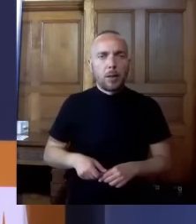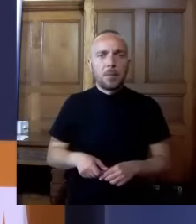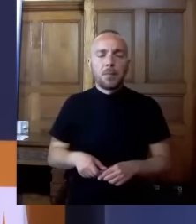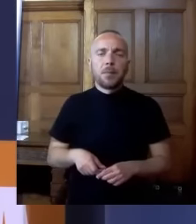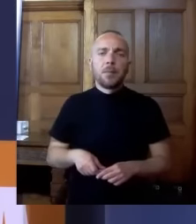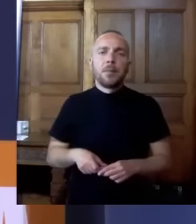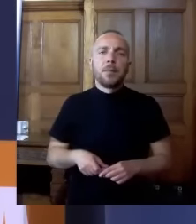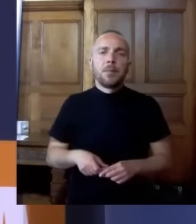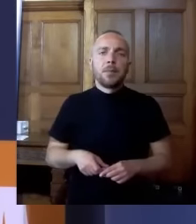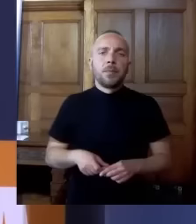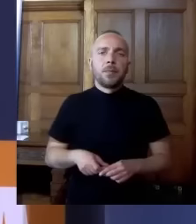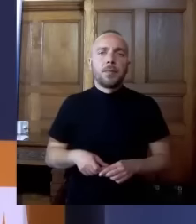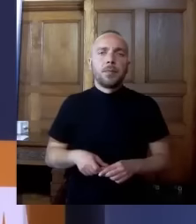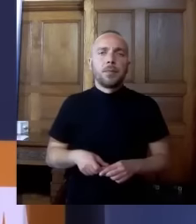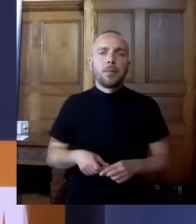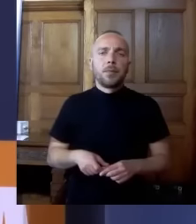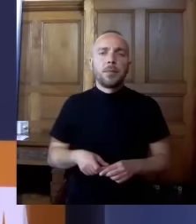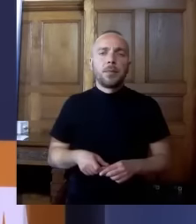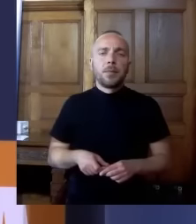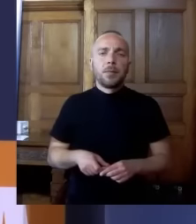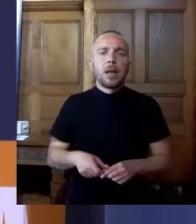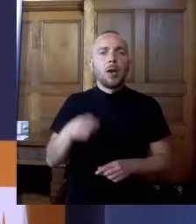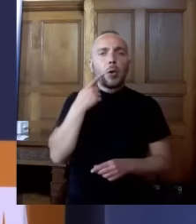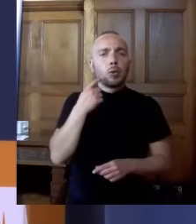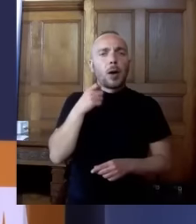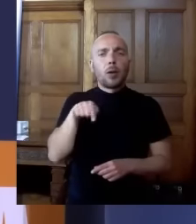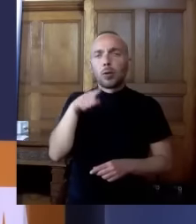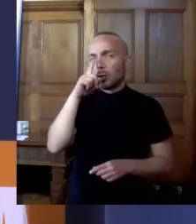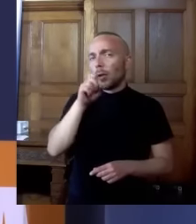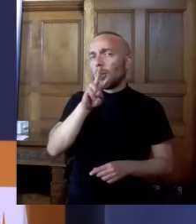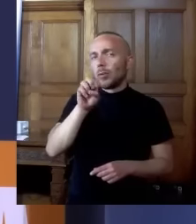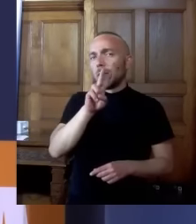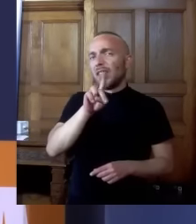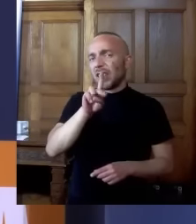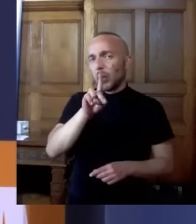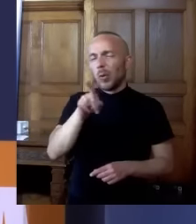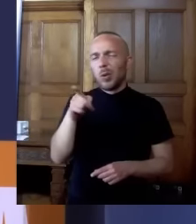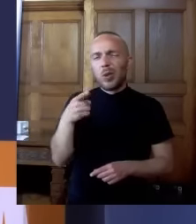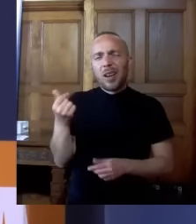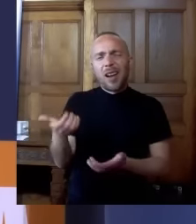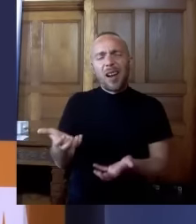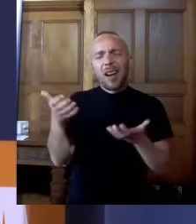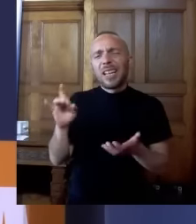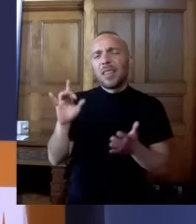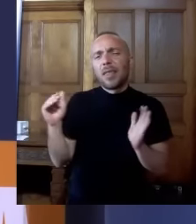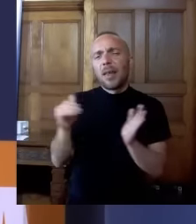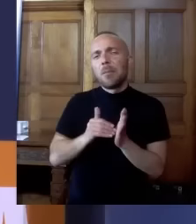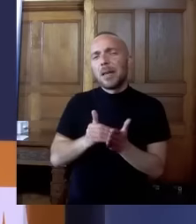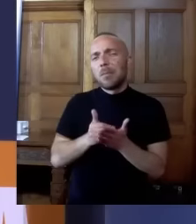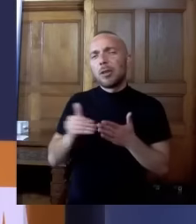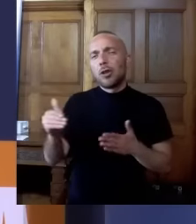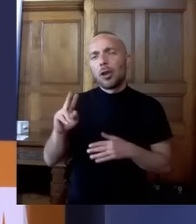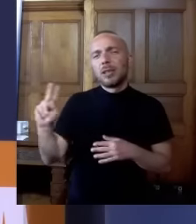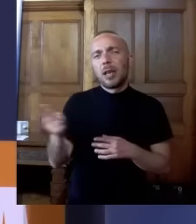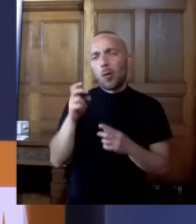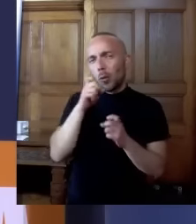compañeras los bancos españoles ganaban en el año 2021 la friolera de 15000 millones de euros al año